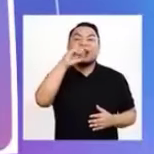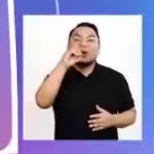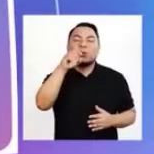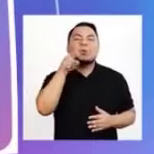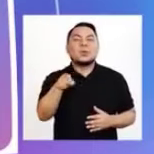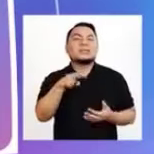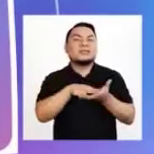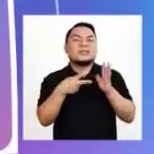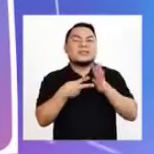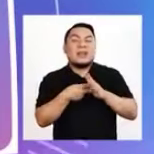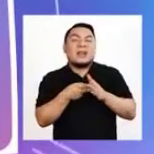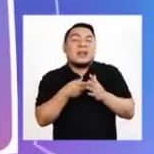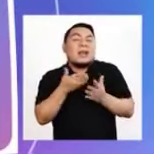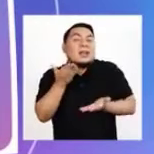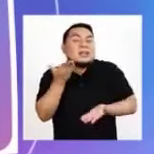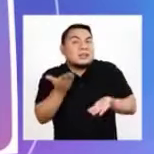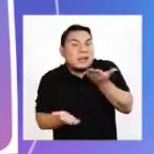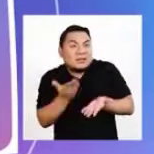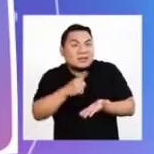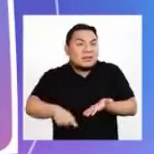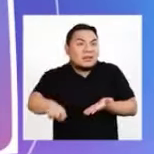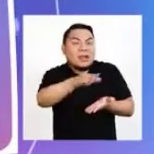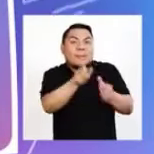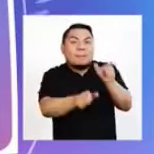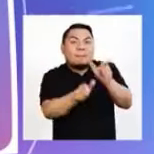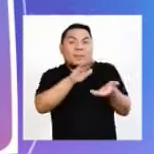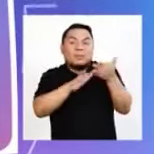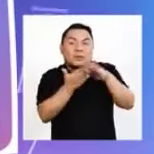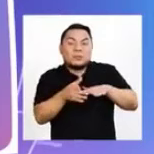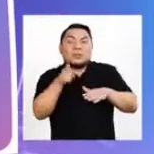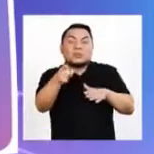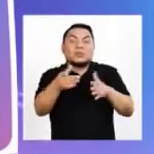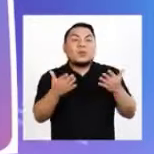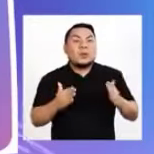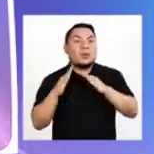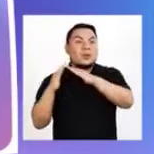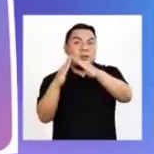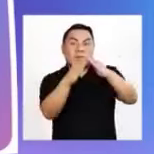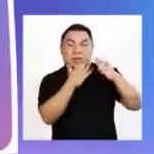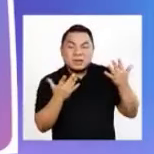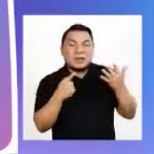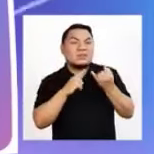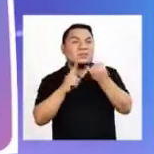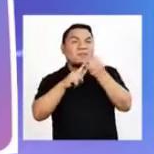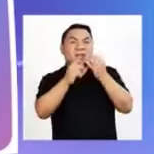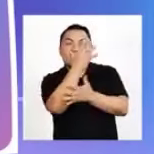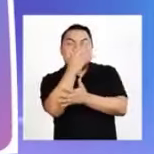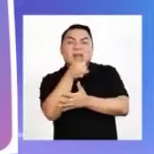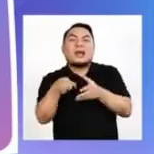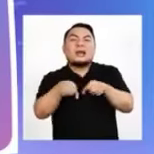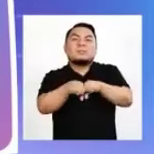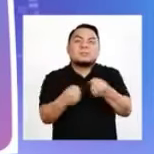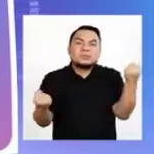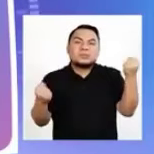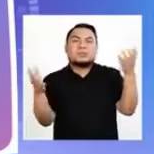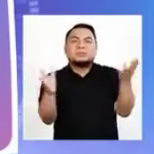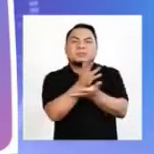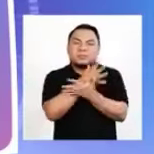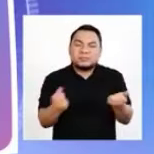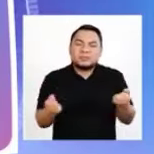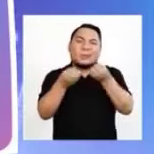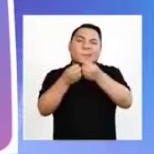Riesgo es la probabilidad de que la población y sus medios de vida sufran daños